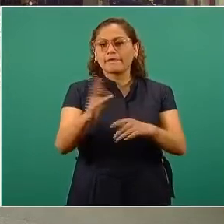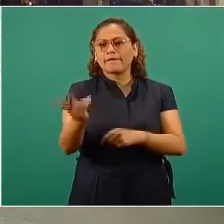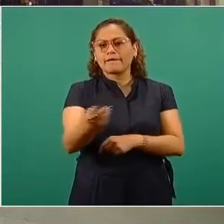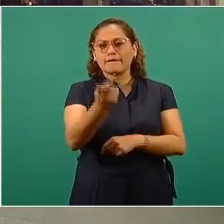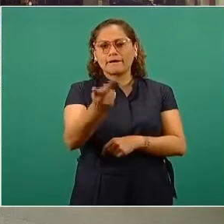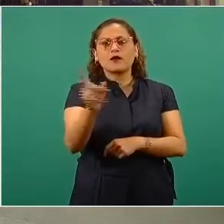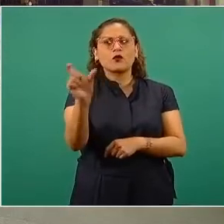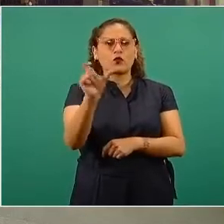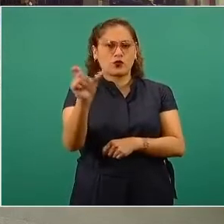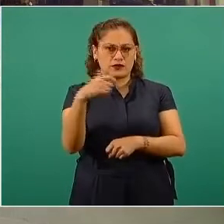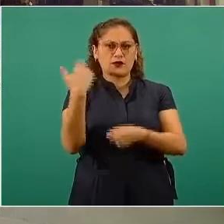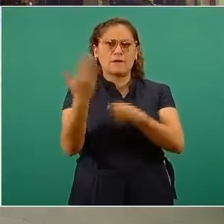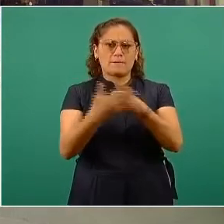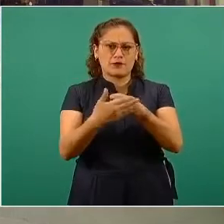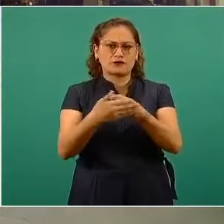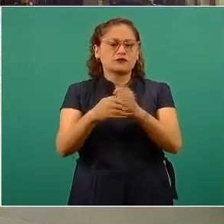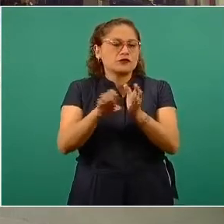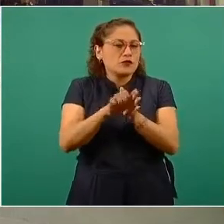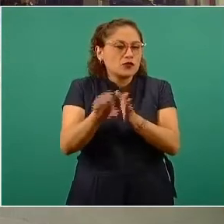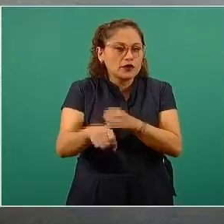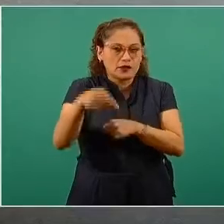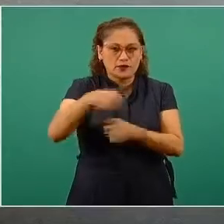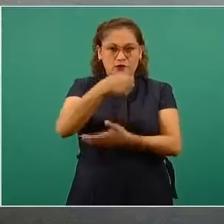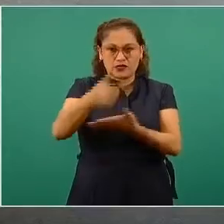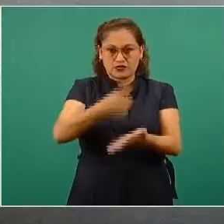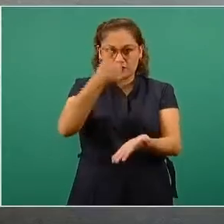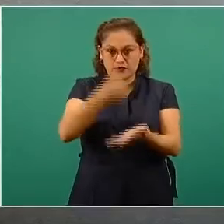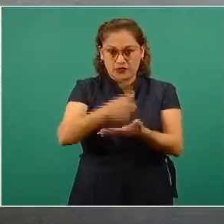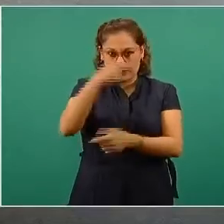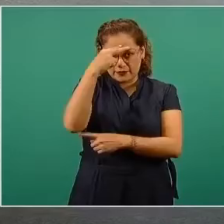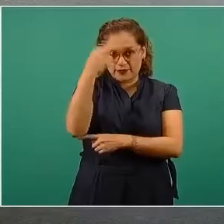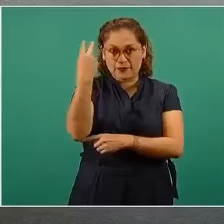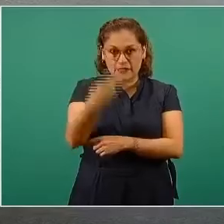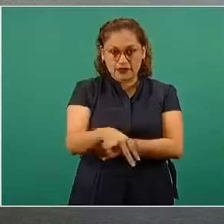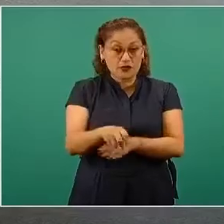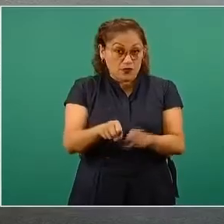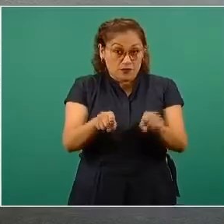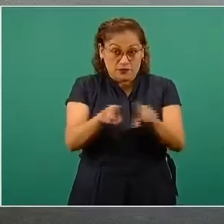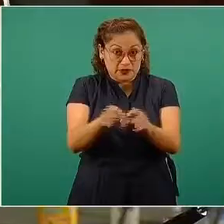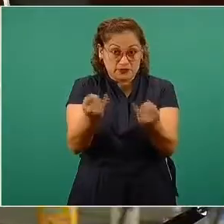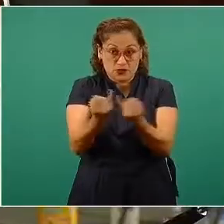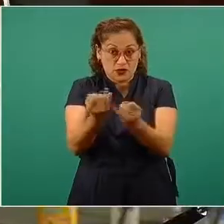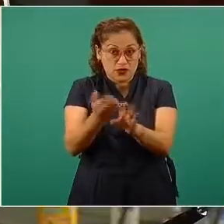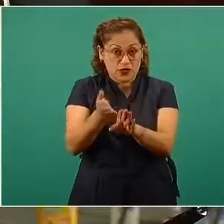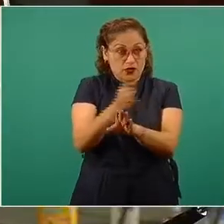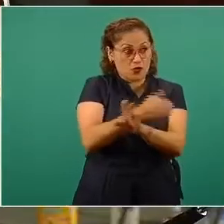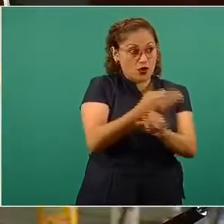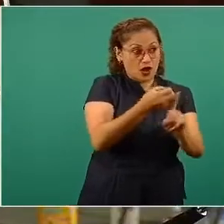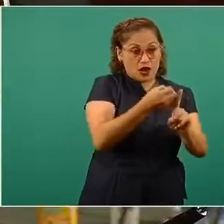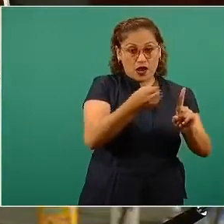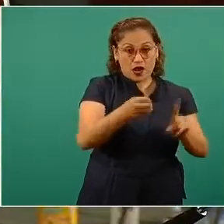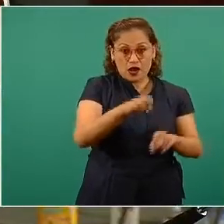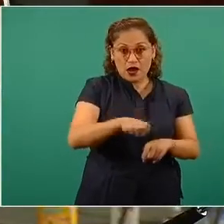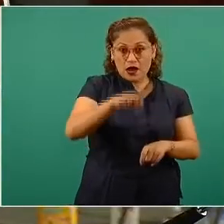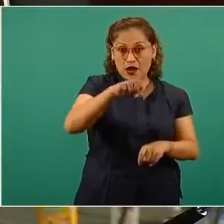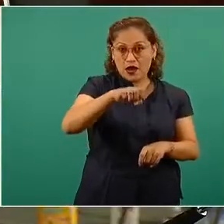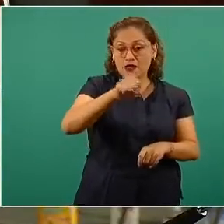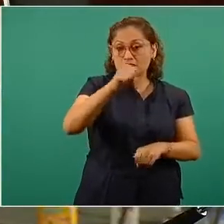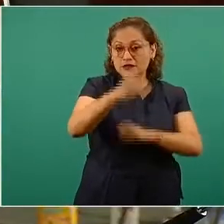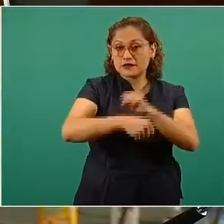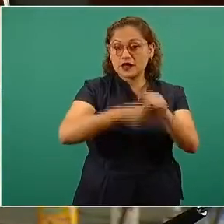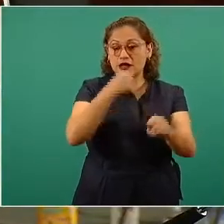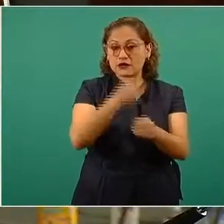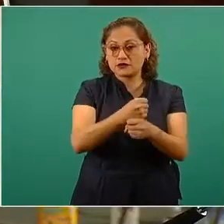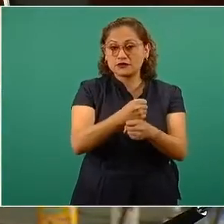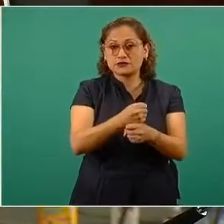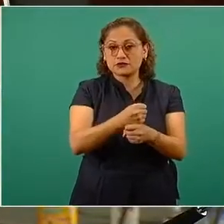este proceso, hablando de la Ciudad de México, ¿se tomaría en cuenta la misma estrategia que se hizo con los adultos mayores en el